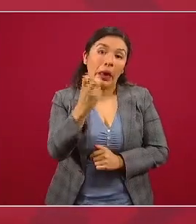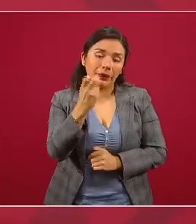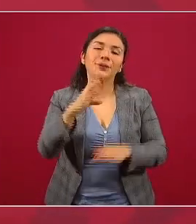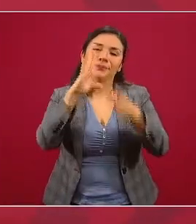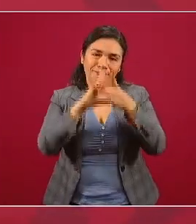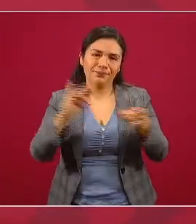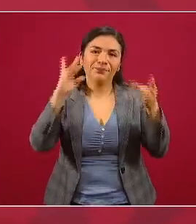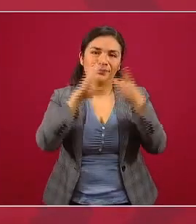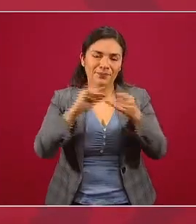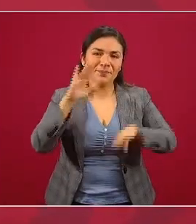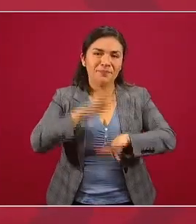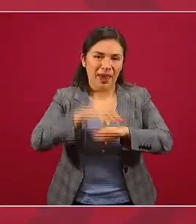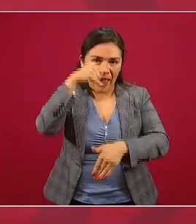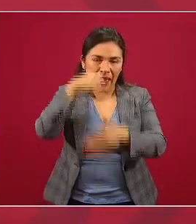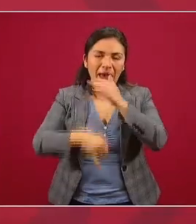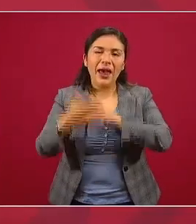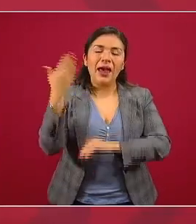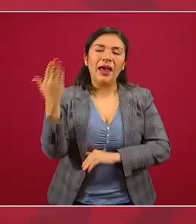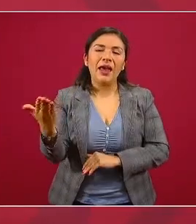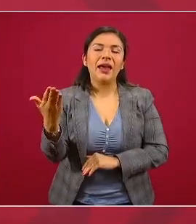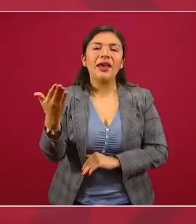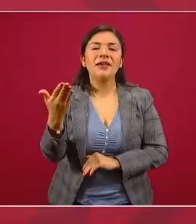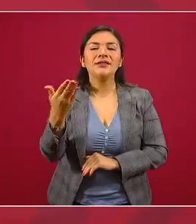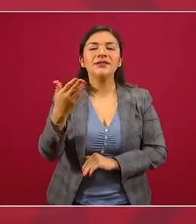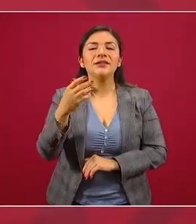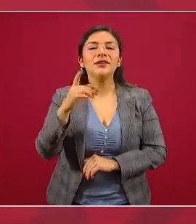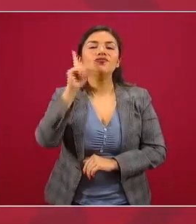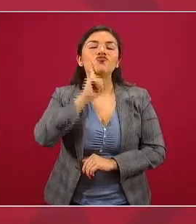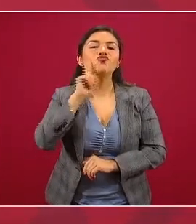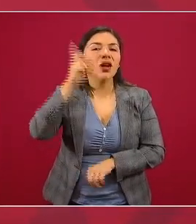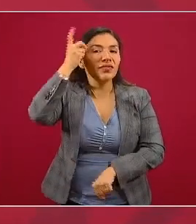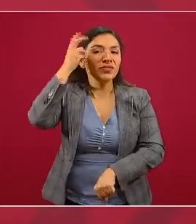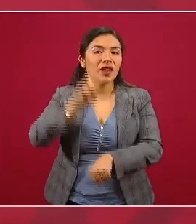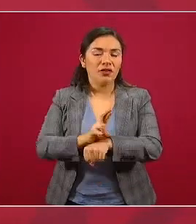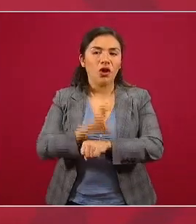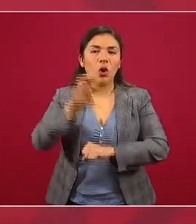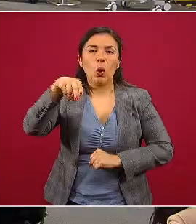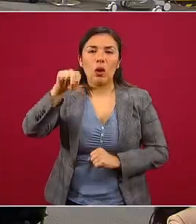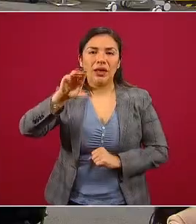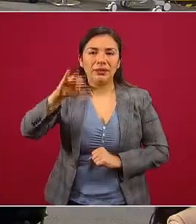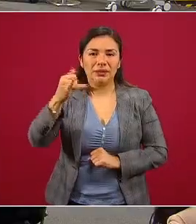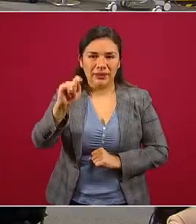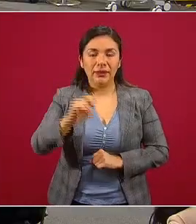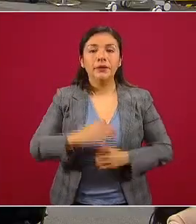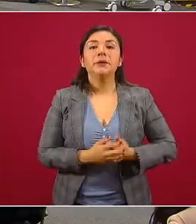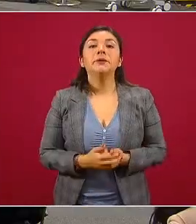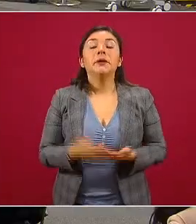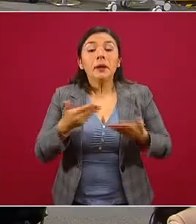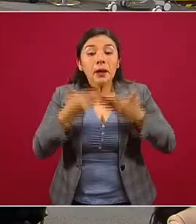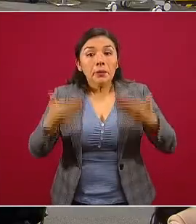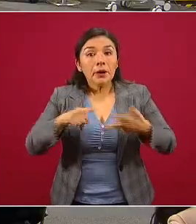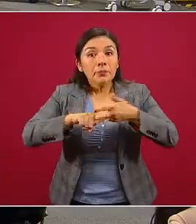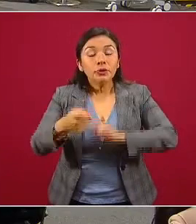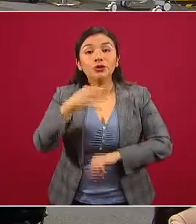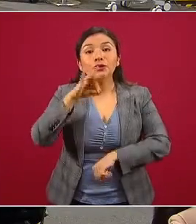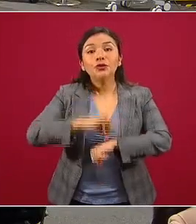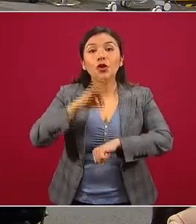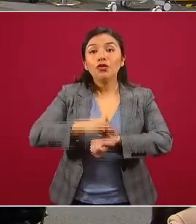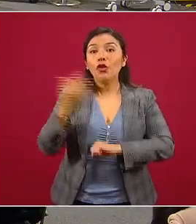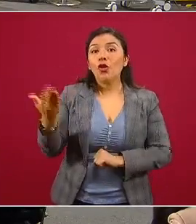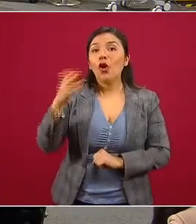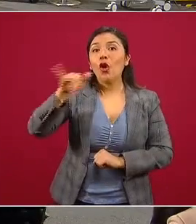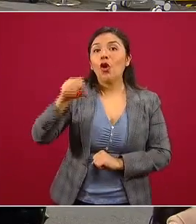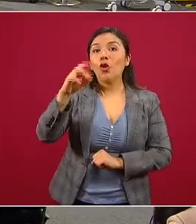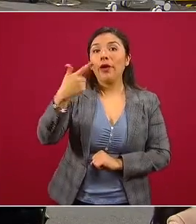a explicar a detalle la directora del CONACYT. Empezamos con el doctor